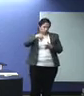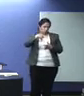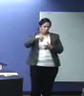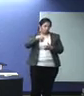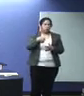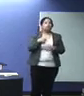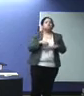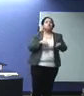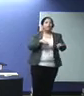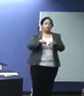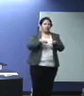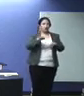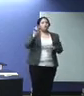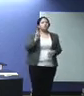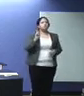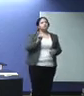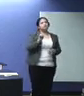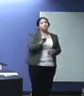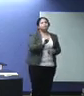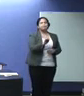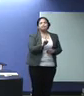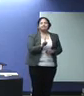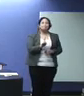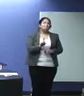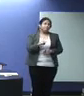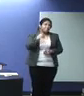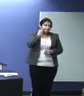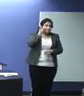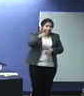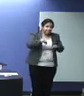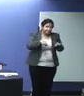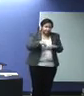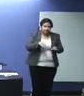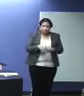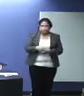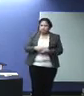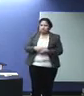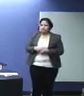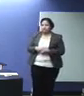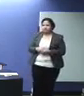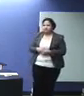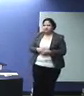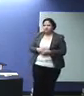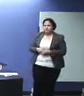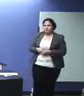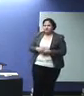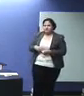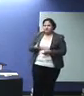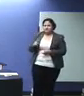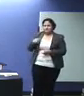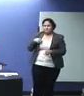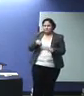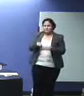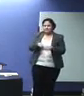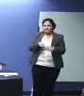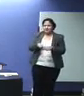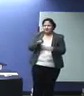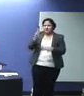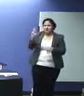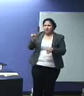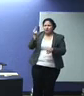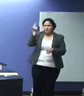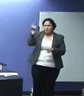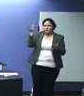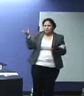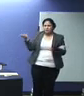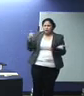trabajo, me meten a una bolsa de trabajo de personas con discapacidad a hacer guaraches cuando tengo estudios de educación superior, y